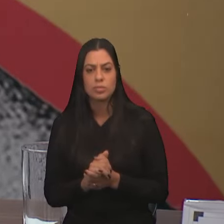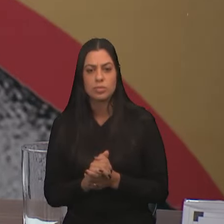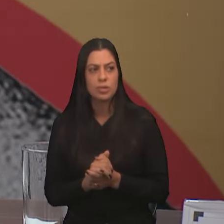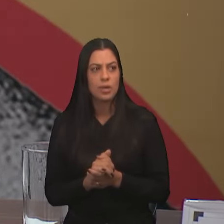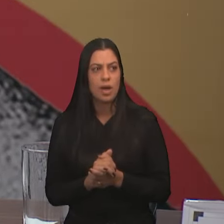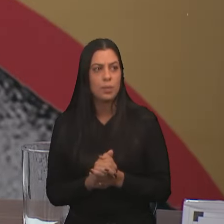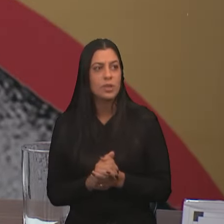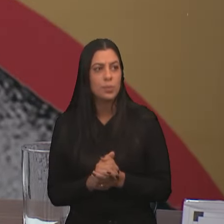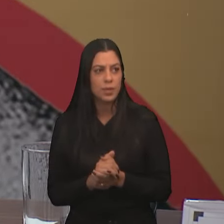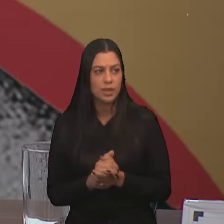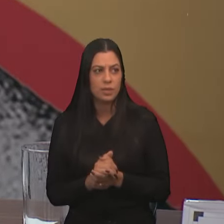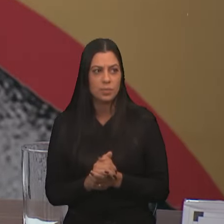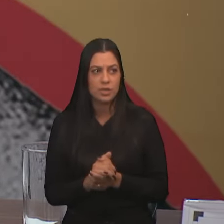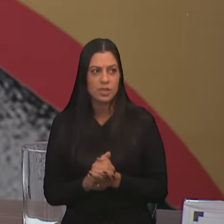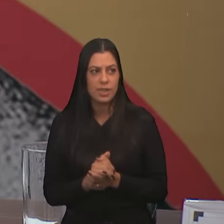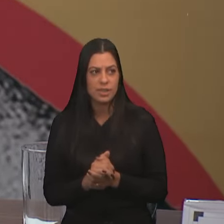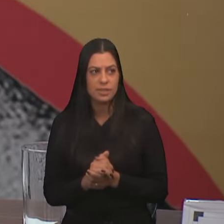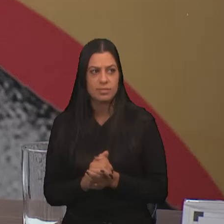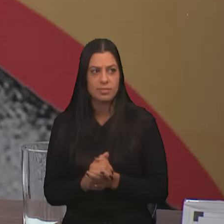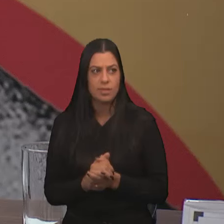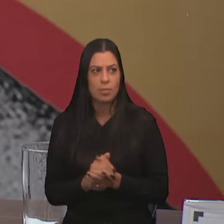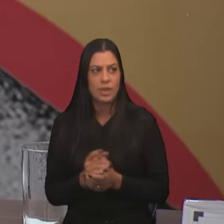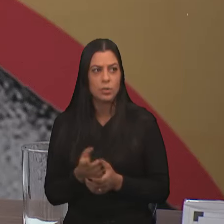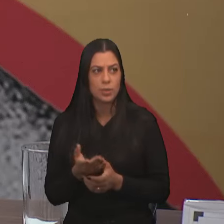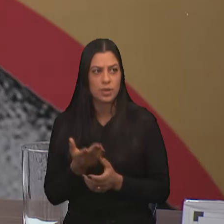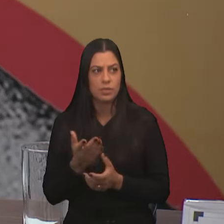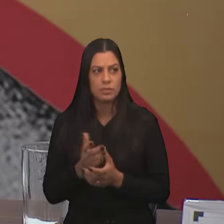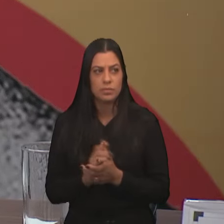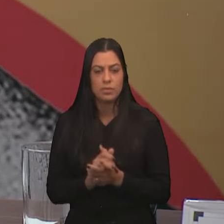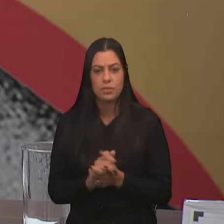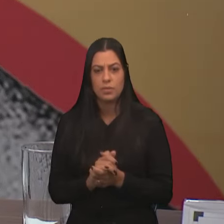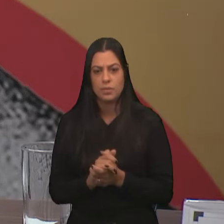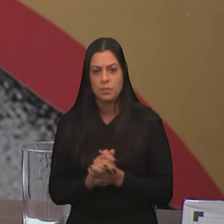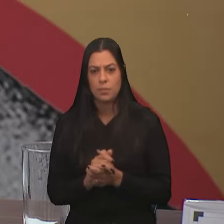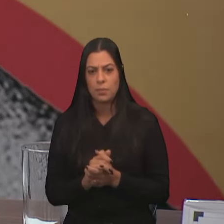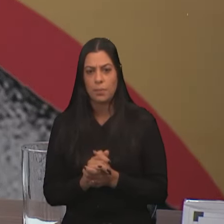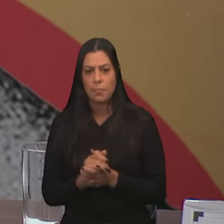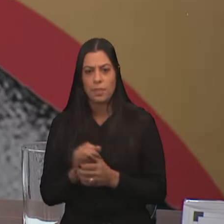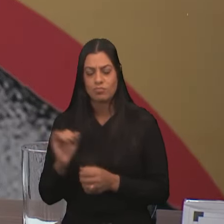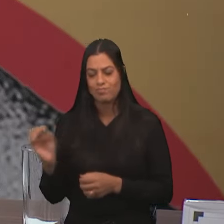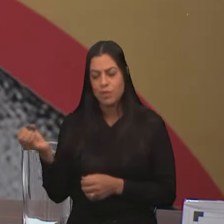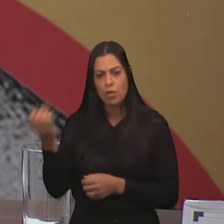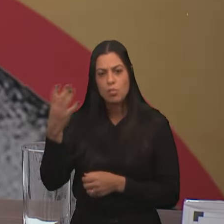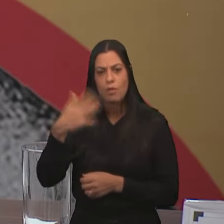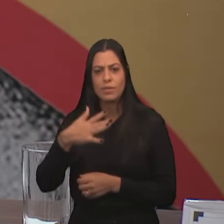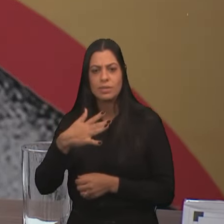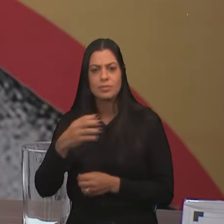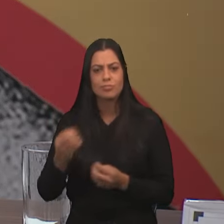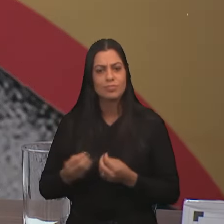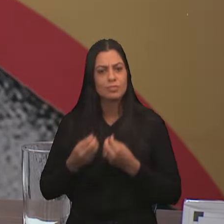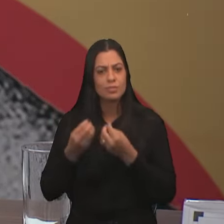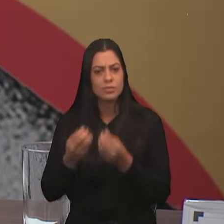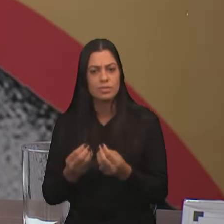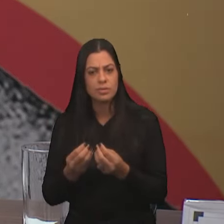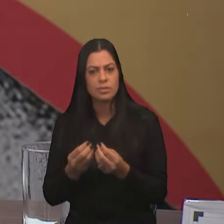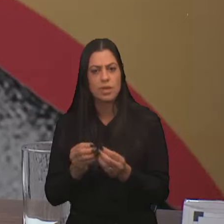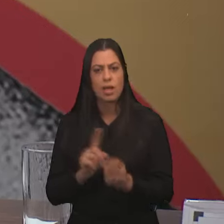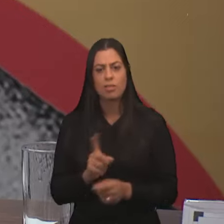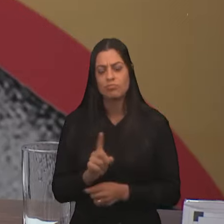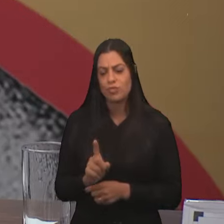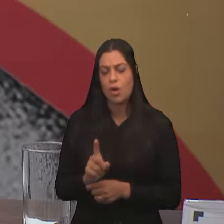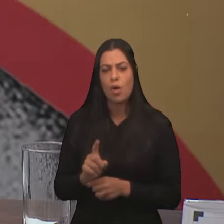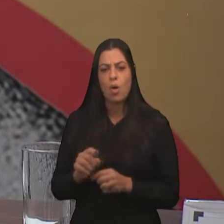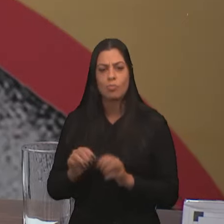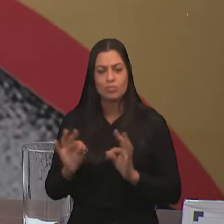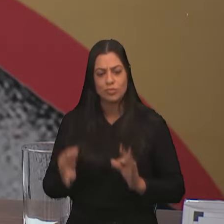uno de los grandes nombres de la protección de datos en el mundo, La innovación sucede no solo en el